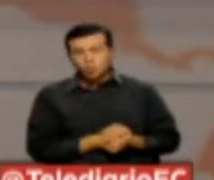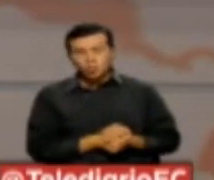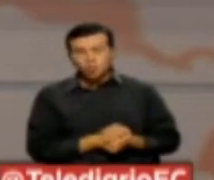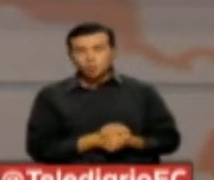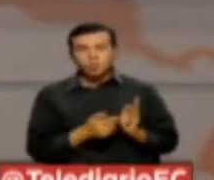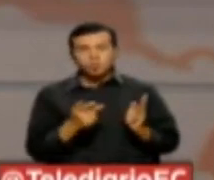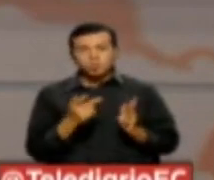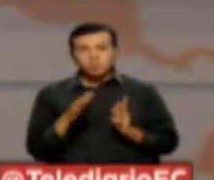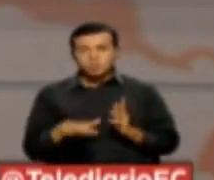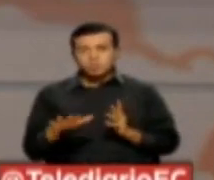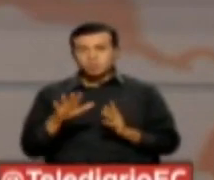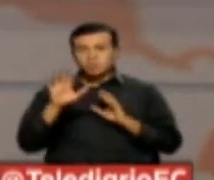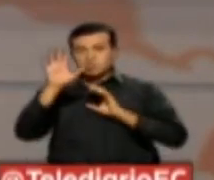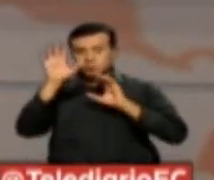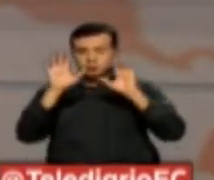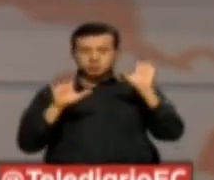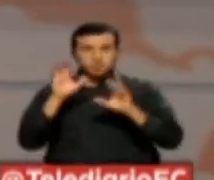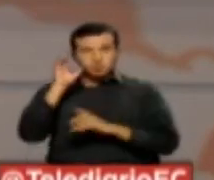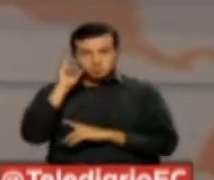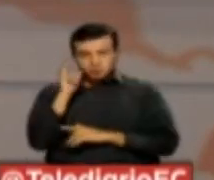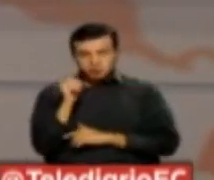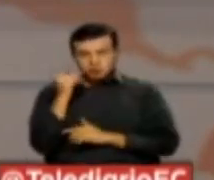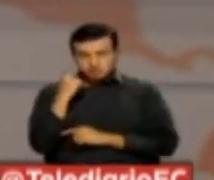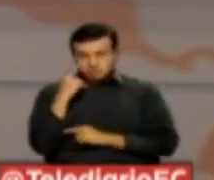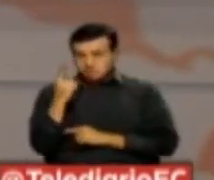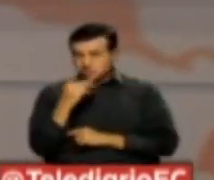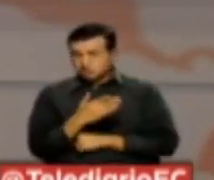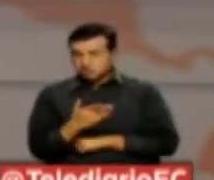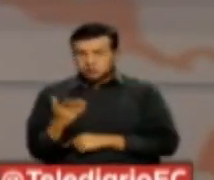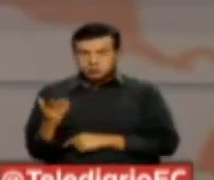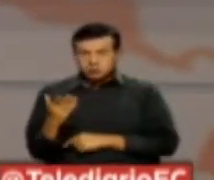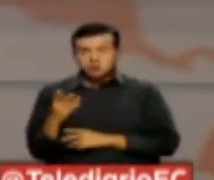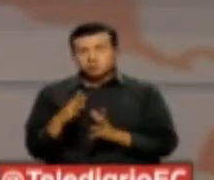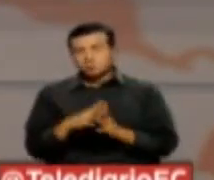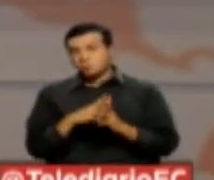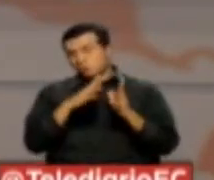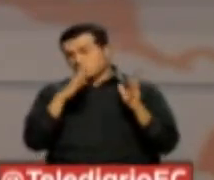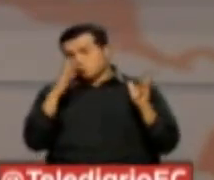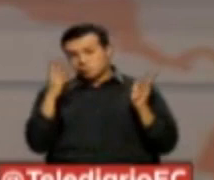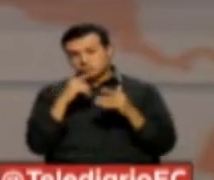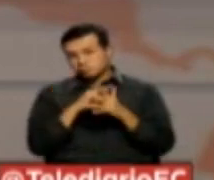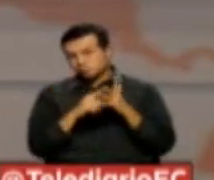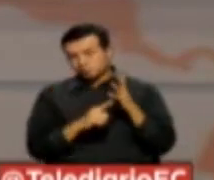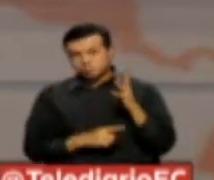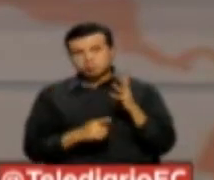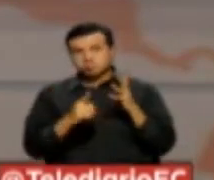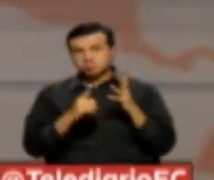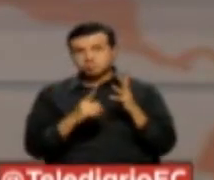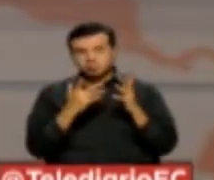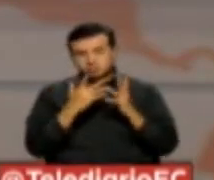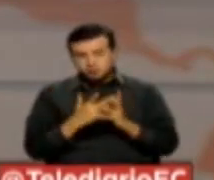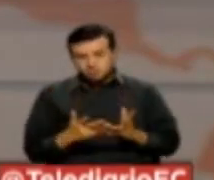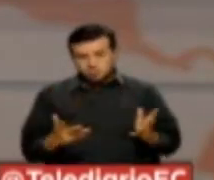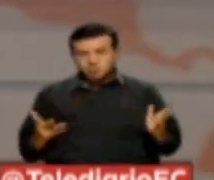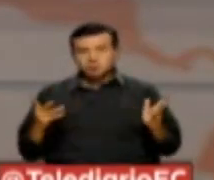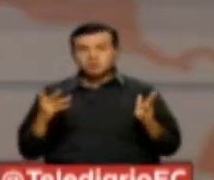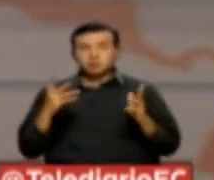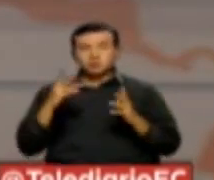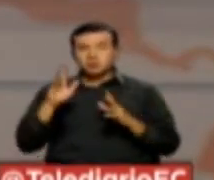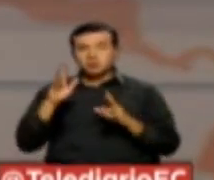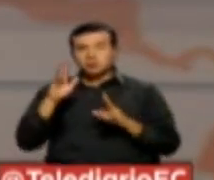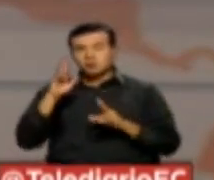el museo de tumba pongo de cuenca se está presentando una cantidad de cosas de la reserva artículos